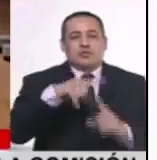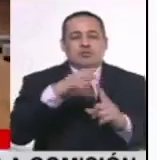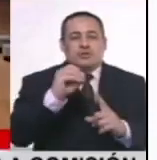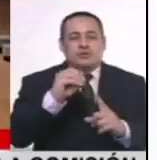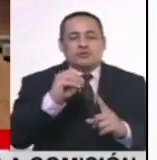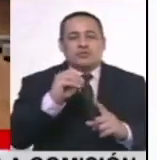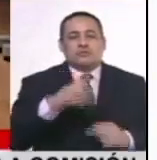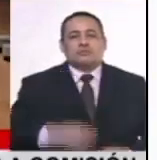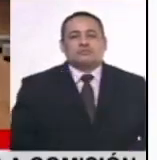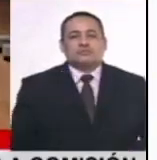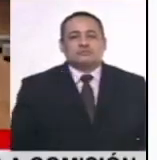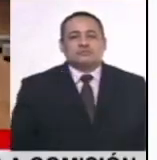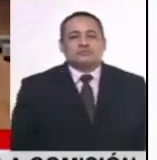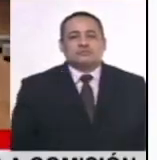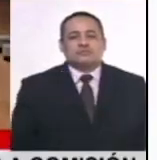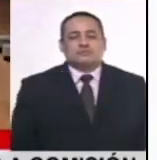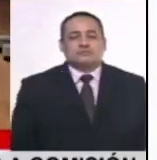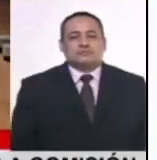Acerbi.